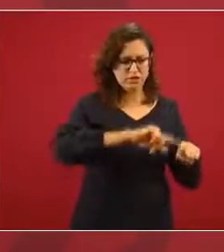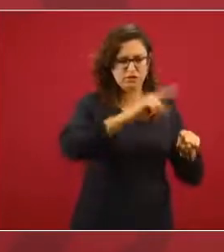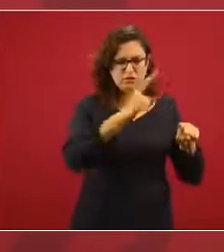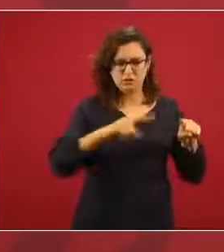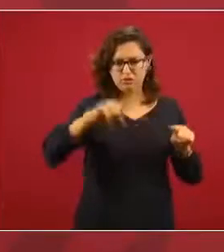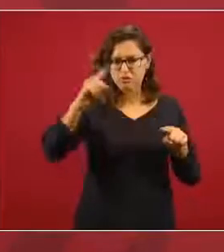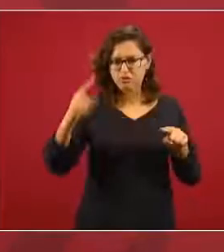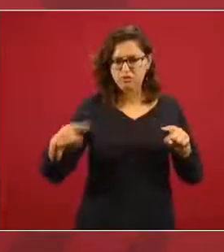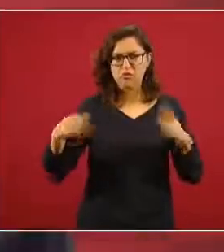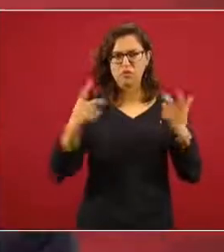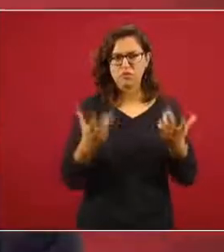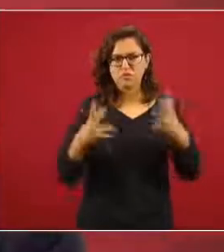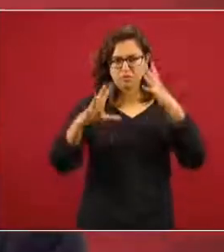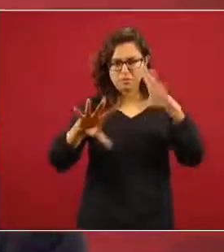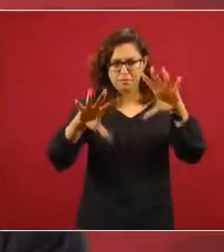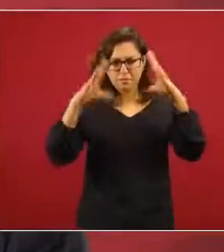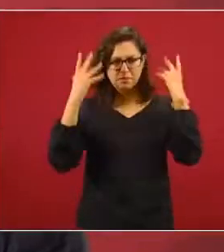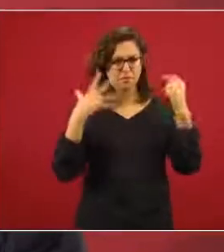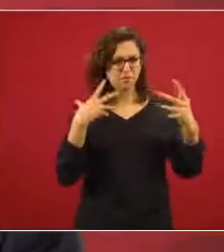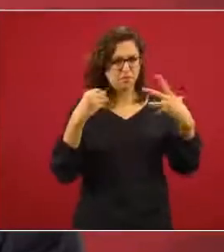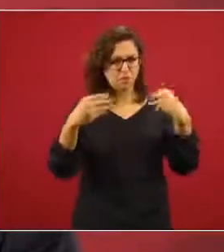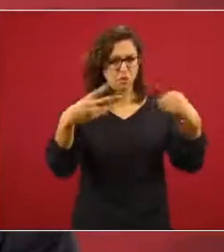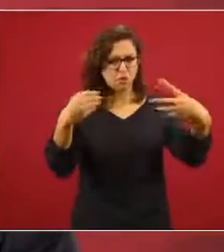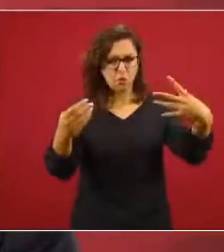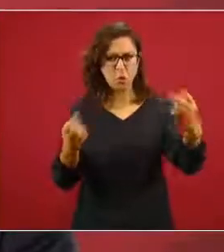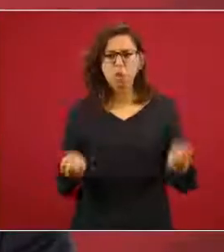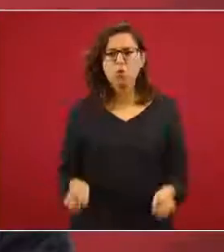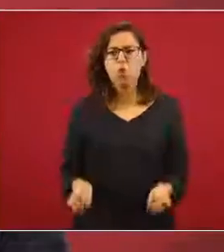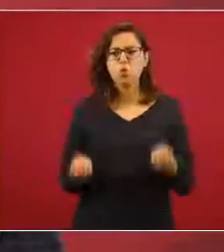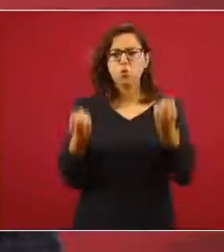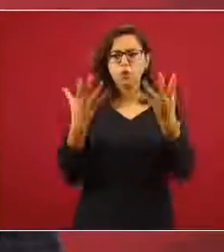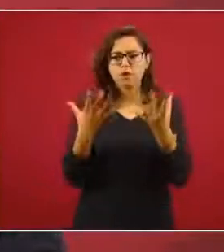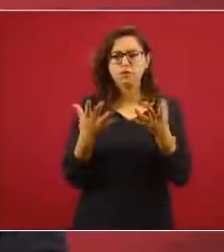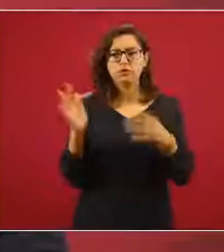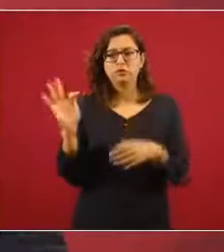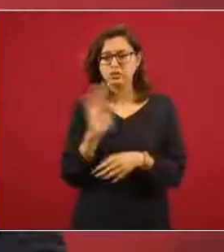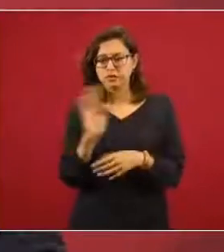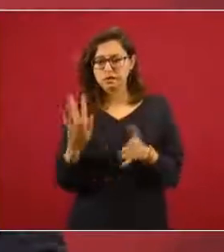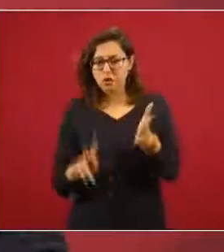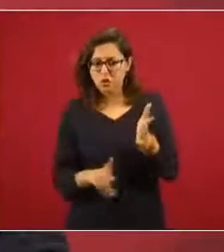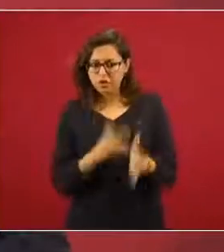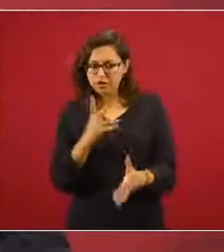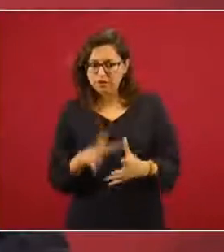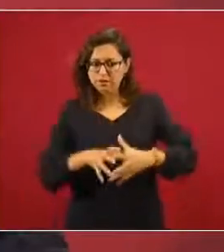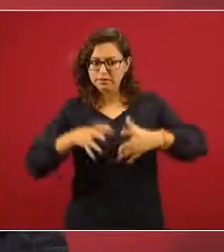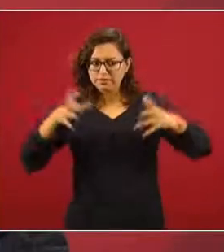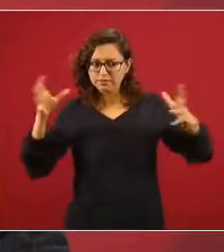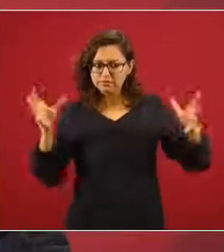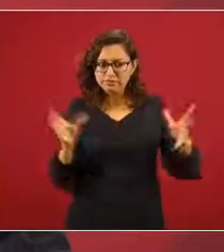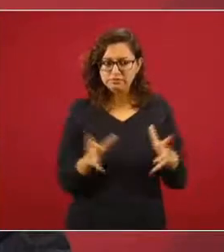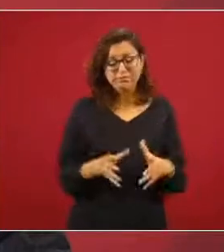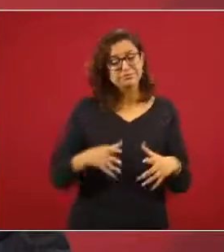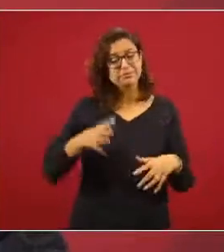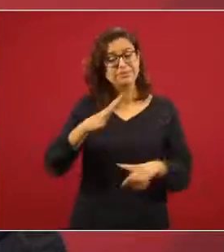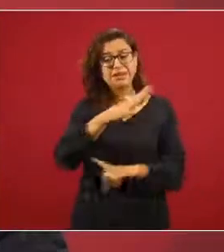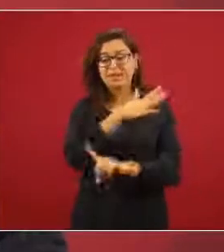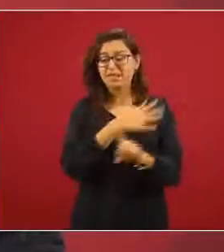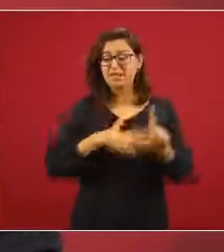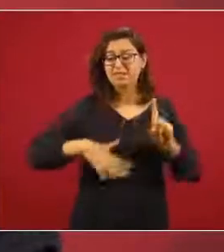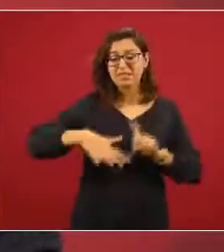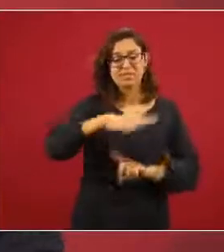contagios, la cantidad de contagios, la probabilidad de que haya rebrotes locales, depende de las